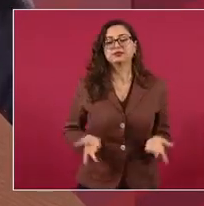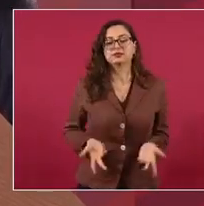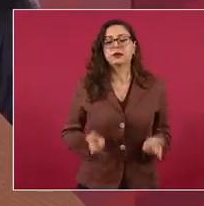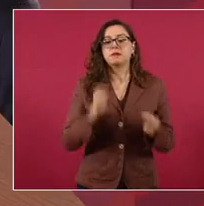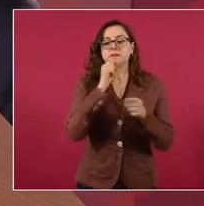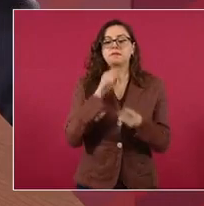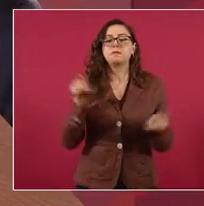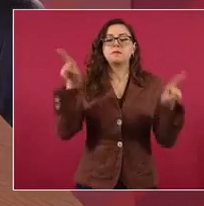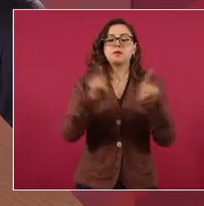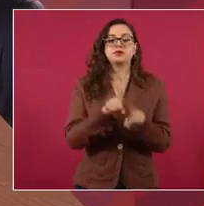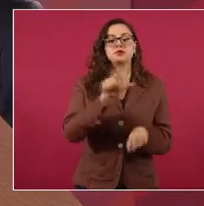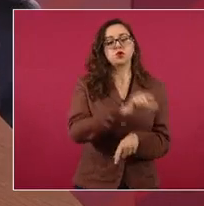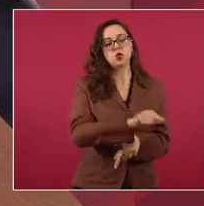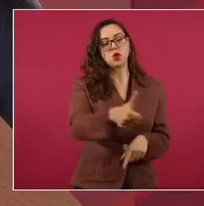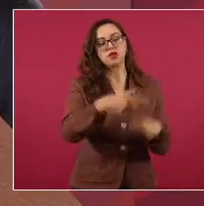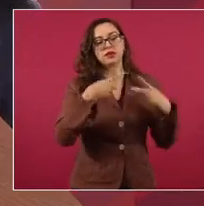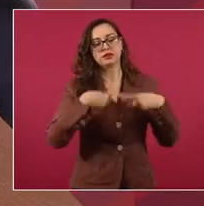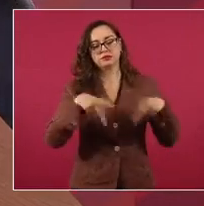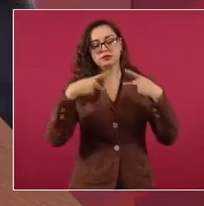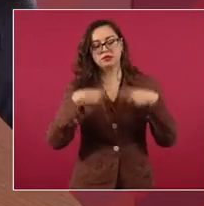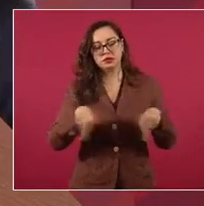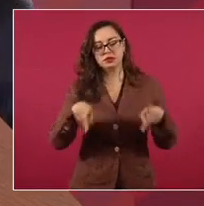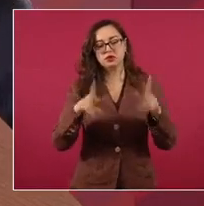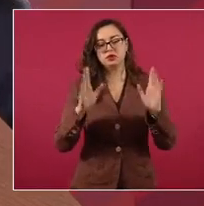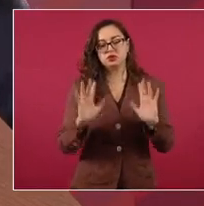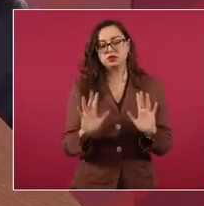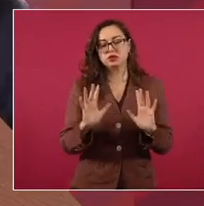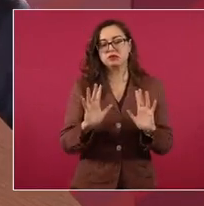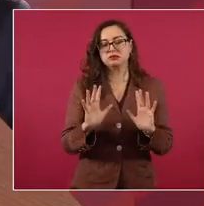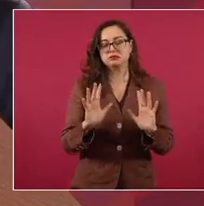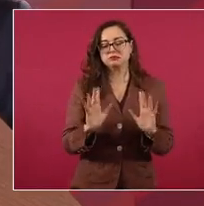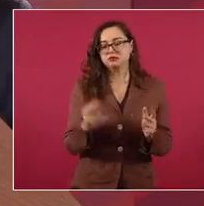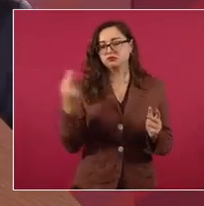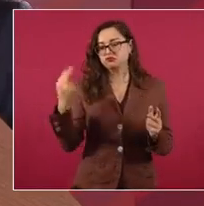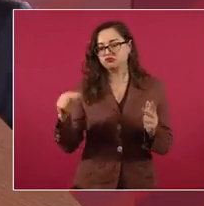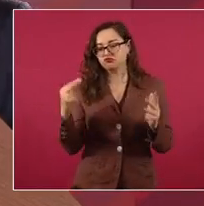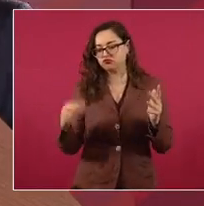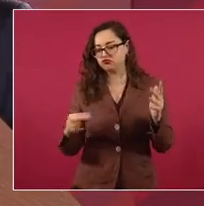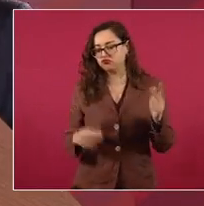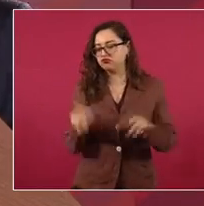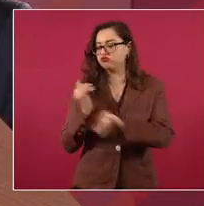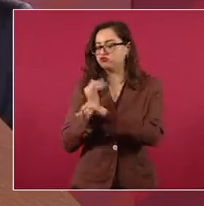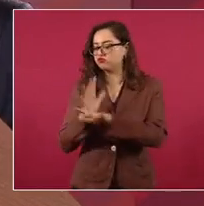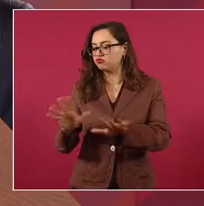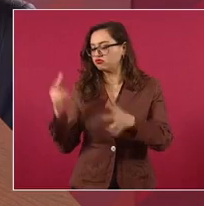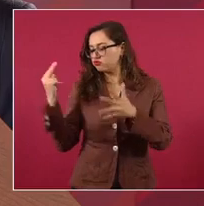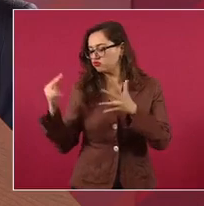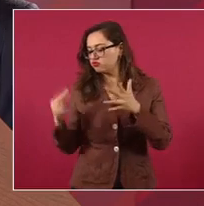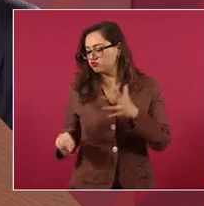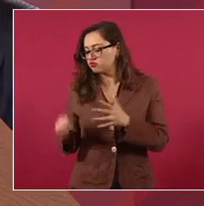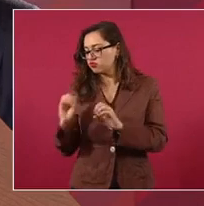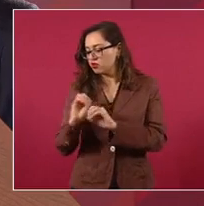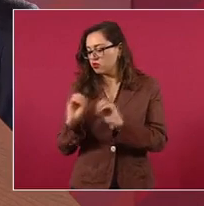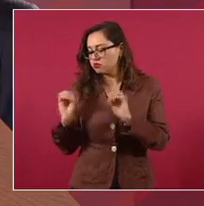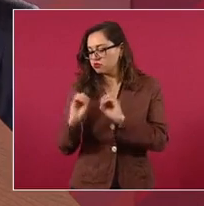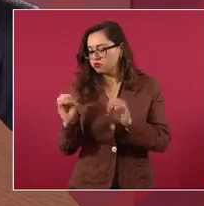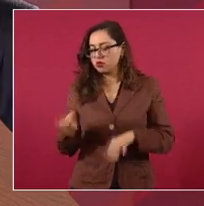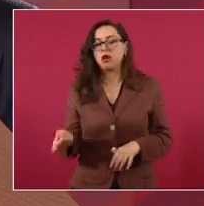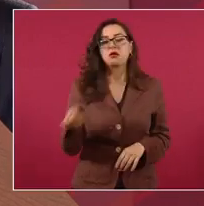y que ya se les exoneró, sencillamente no estaban en el informe. Y la instrucción